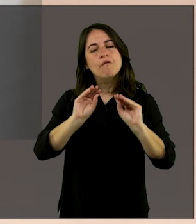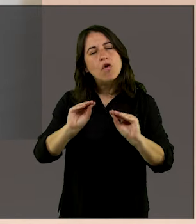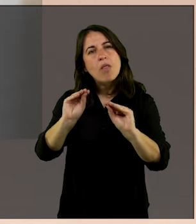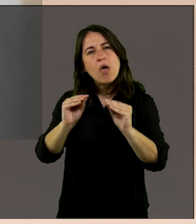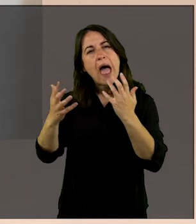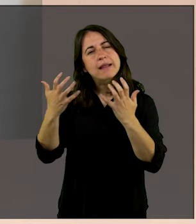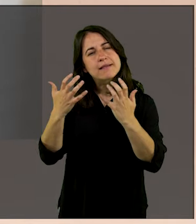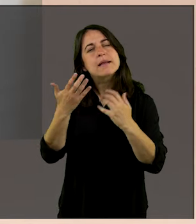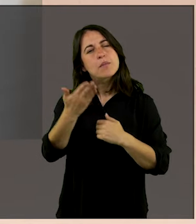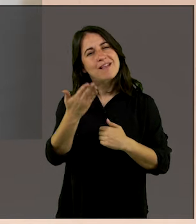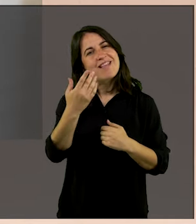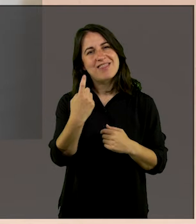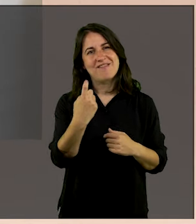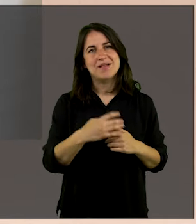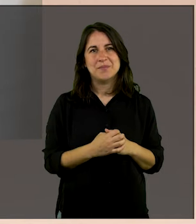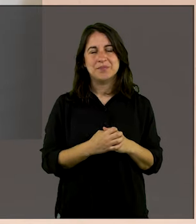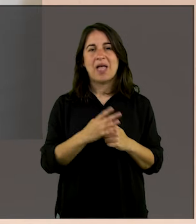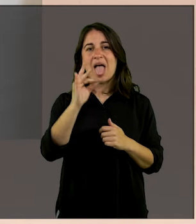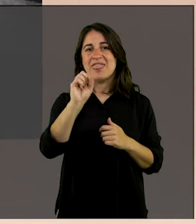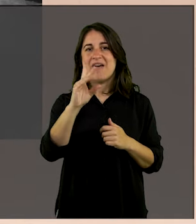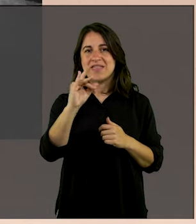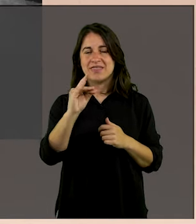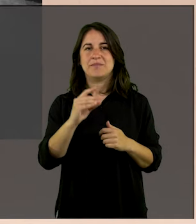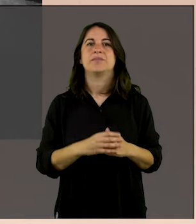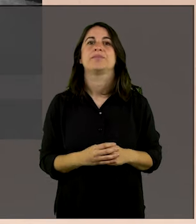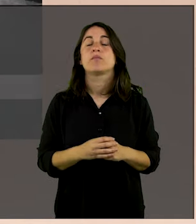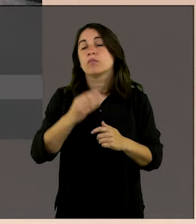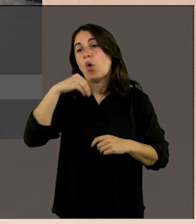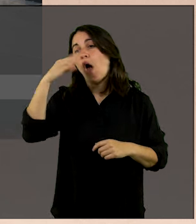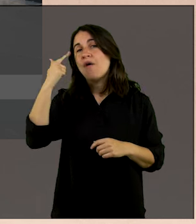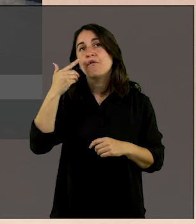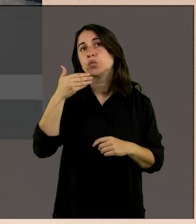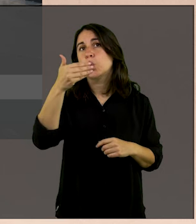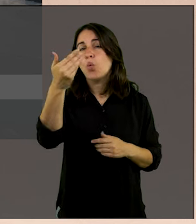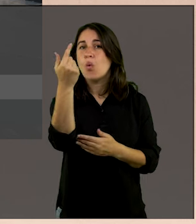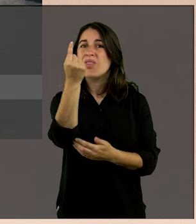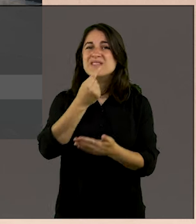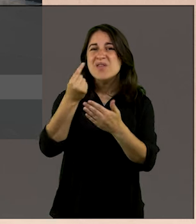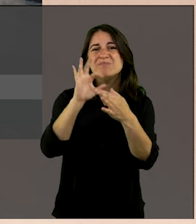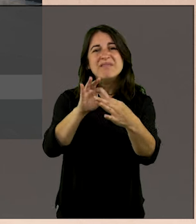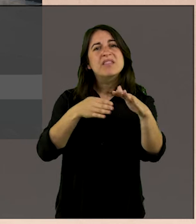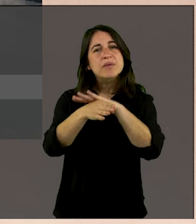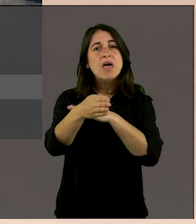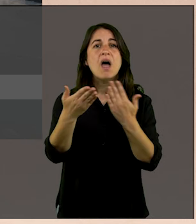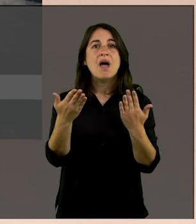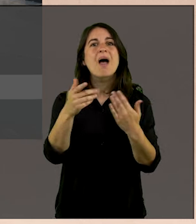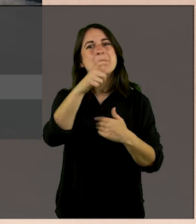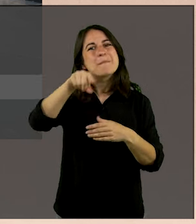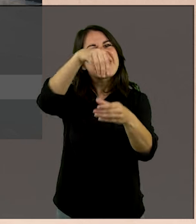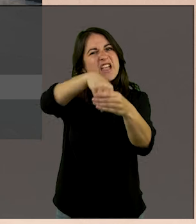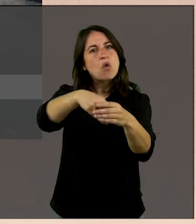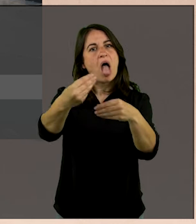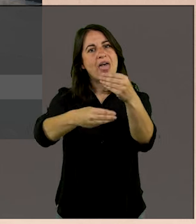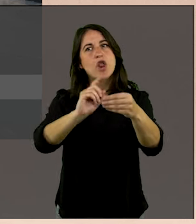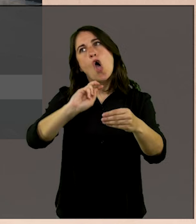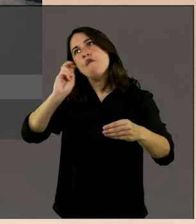una formación artística importante. David Ojeda. Ojalá que el futuro del diseño de la accesibilidad se realicen por personas de